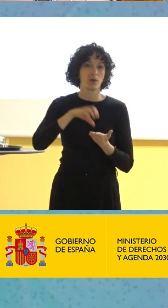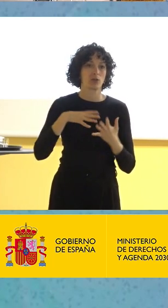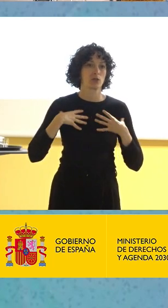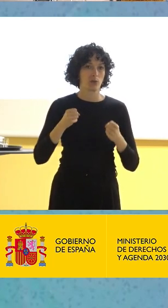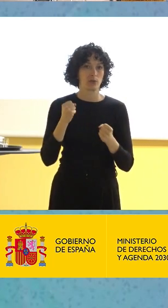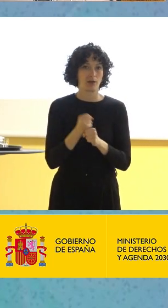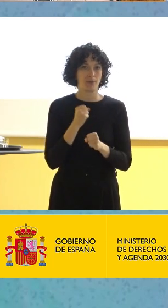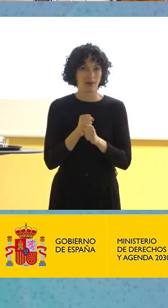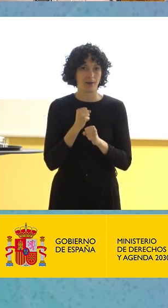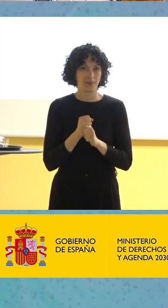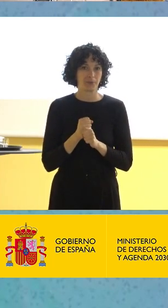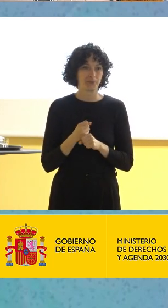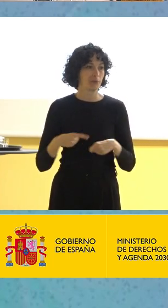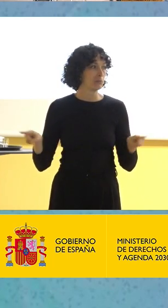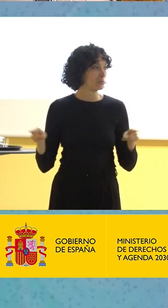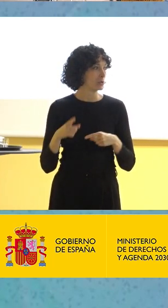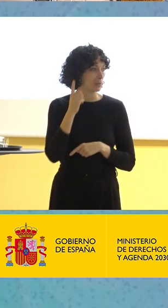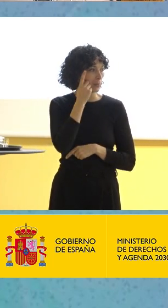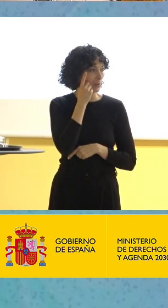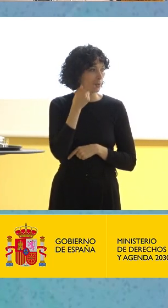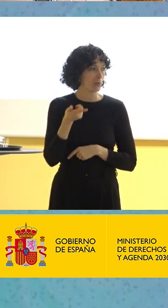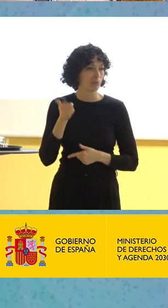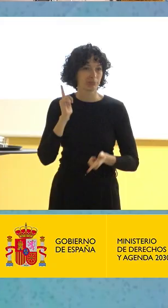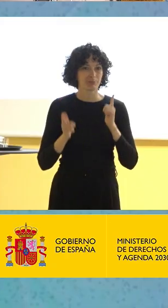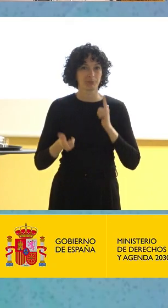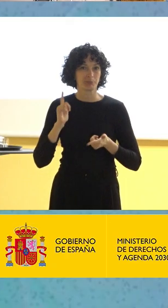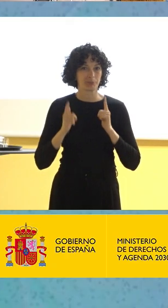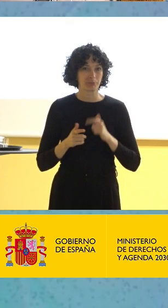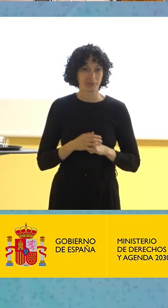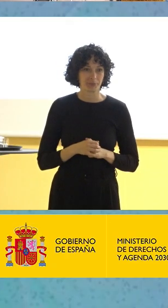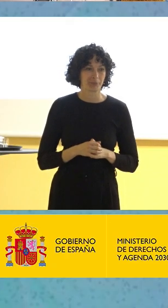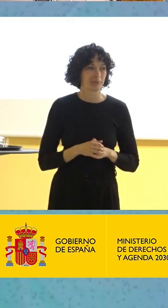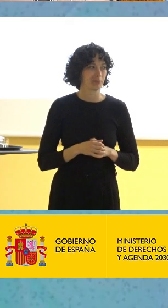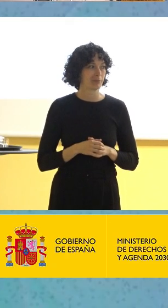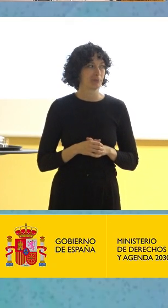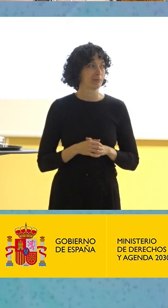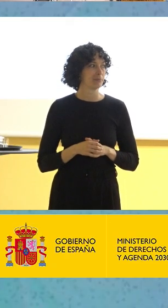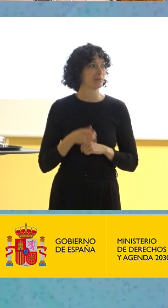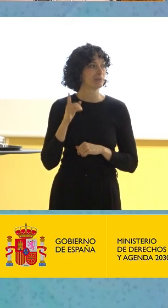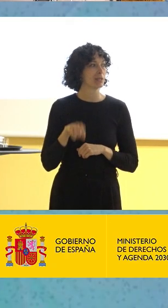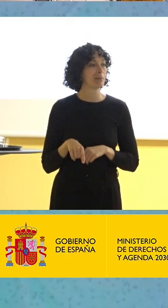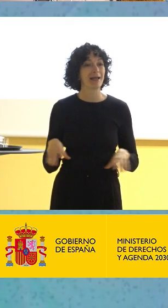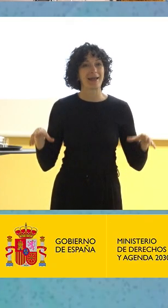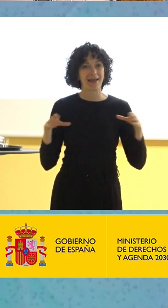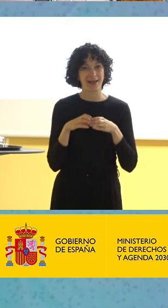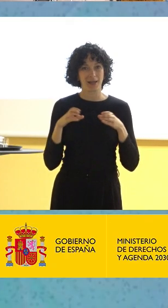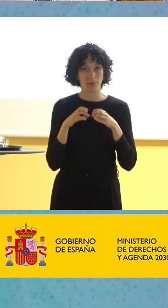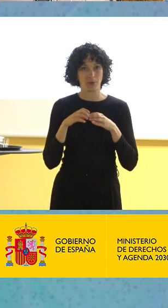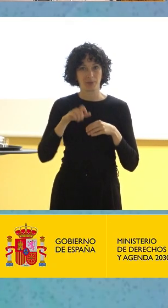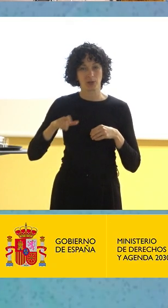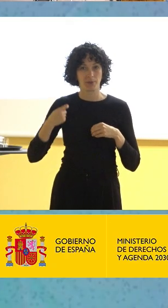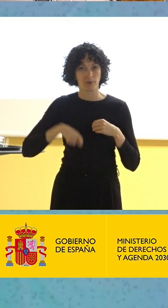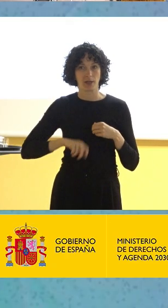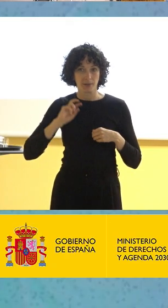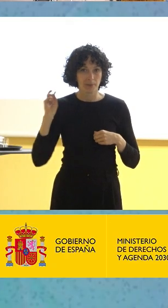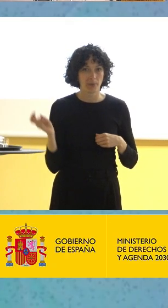Uy. Y el equipo y que haya equipos multidisciplinares de